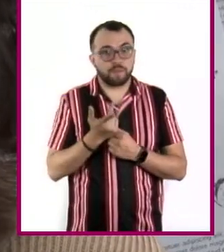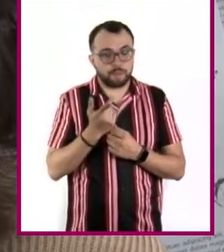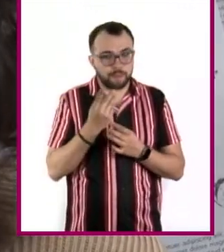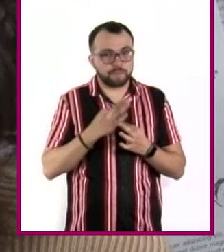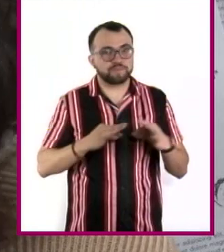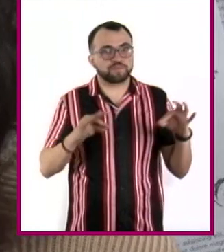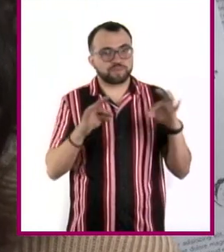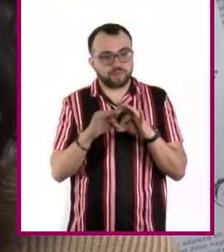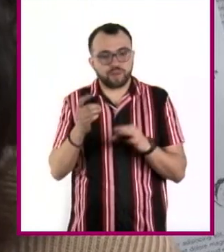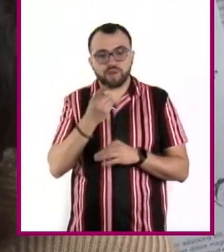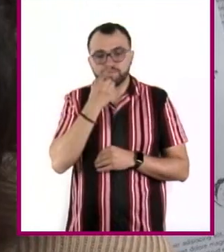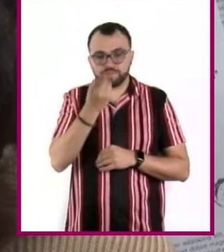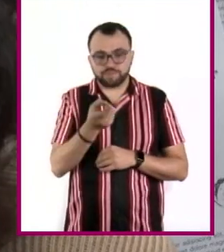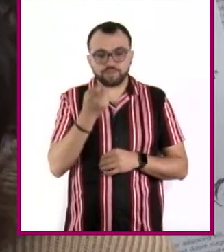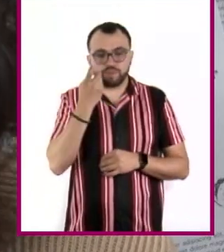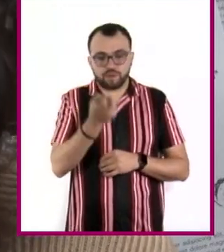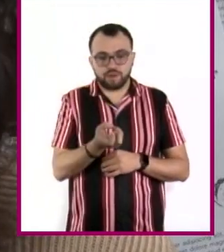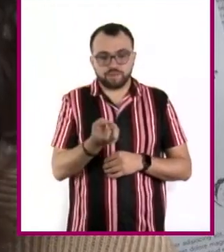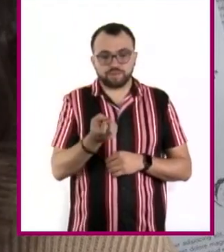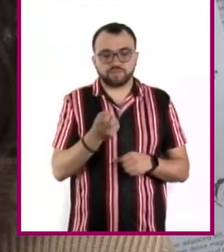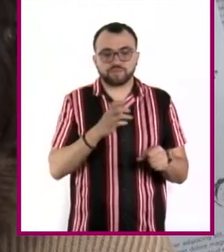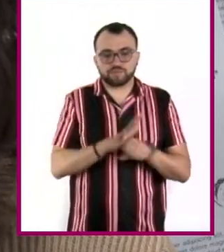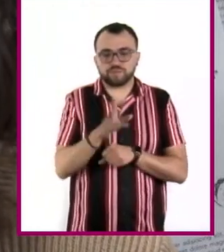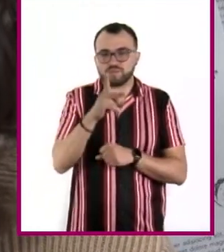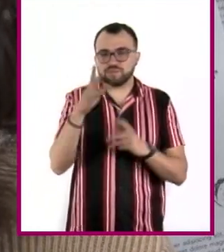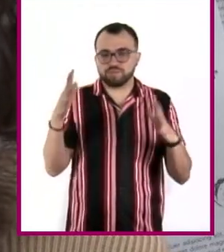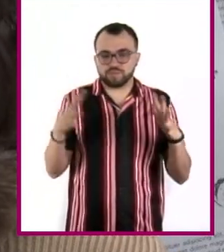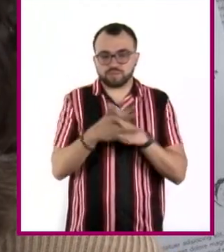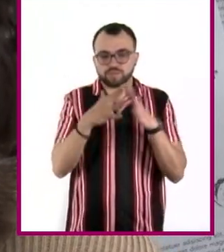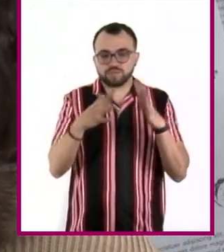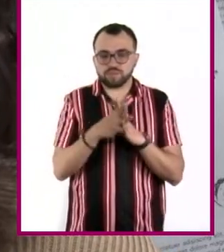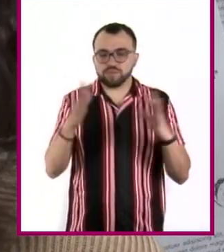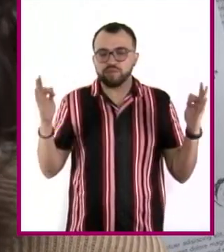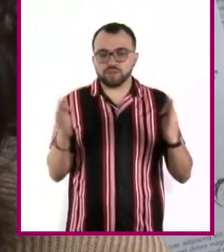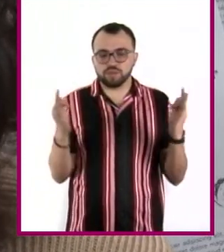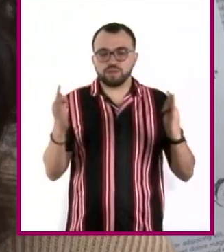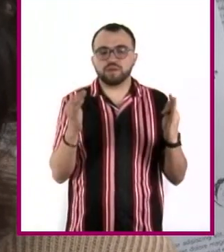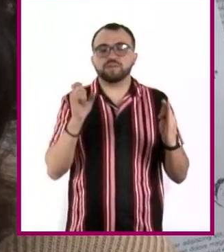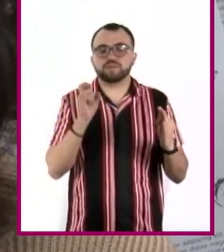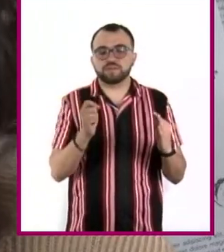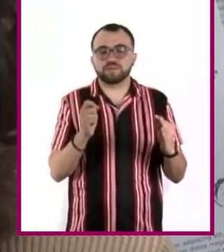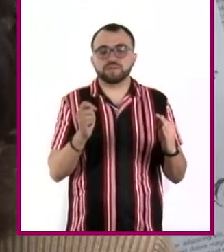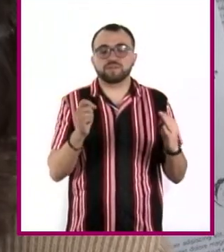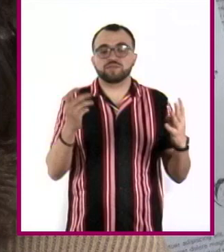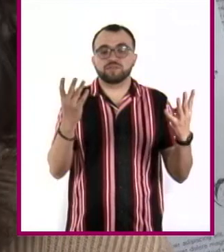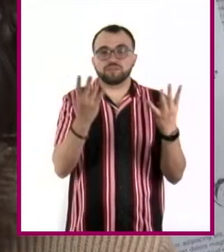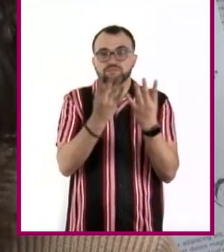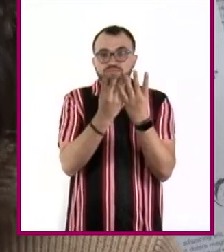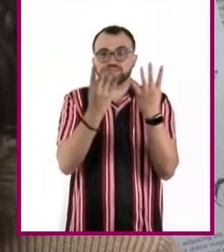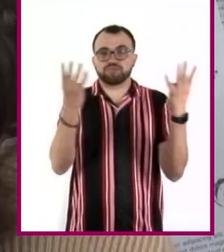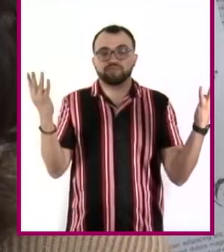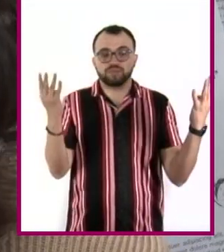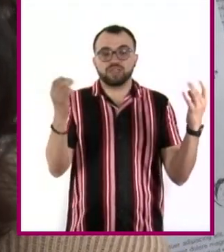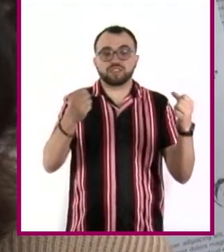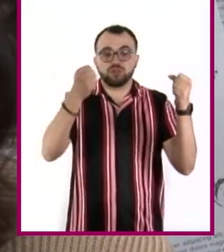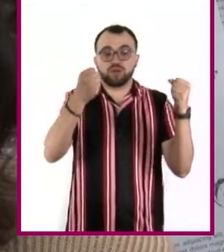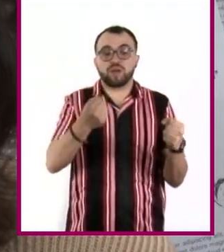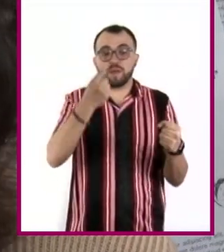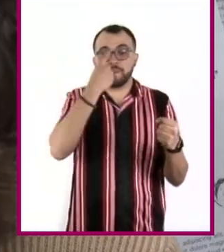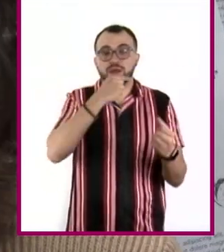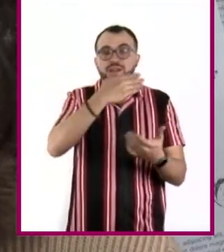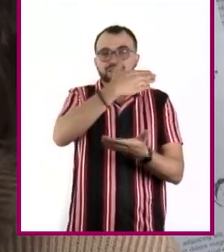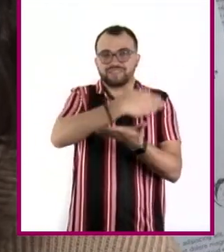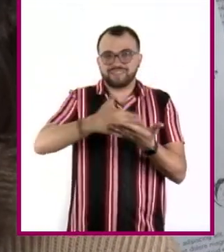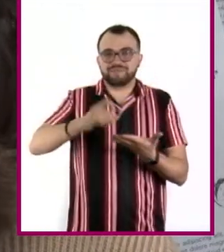importante decir que el hecho de mayor simbolismo de la Guerra Fría fue la construcción de un inmenso muro de seguridad para definir la frontera